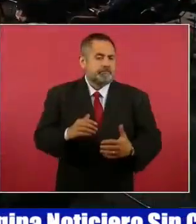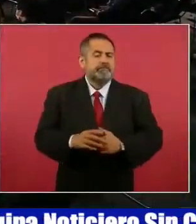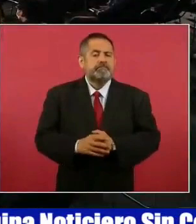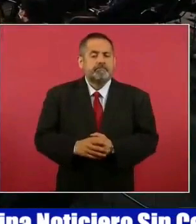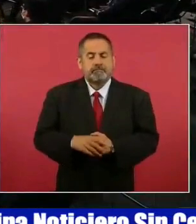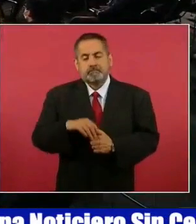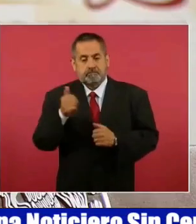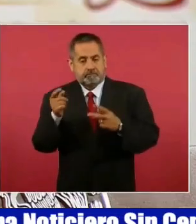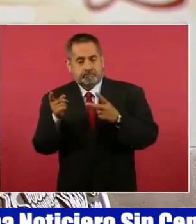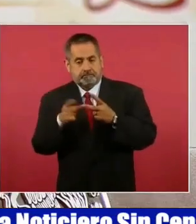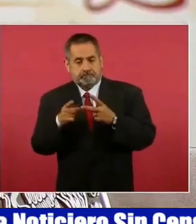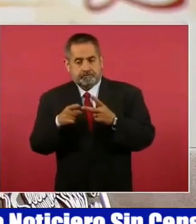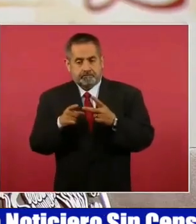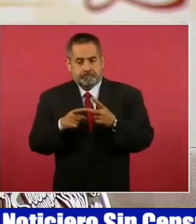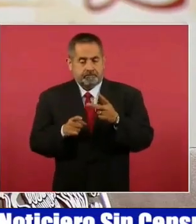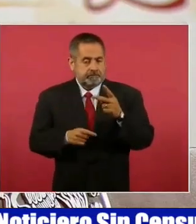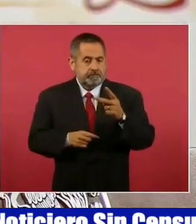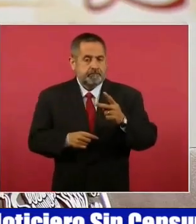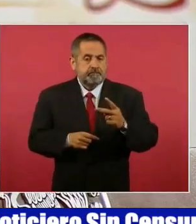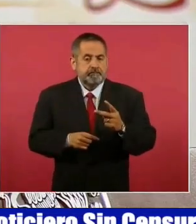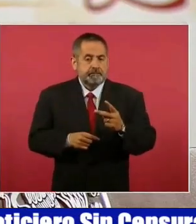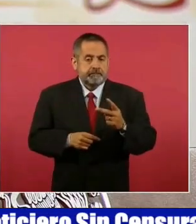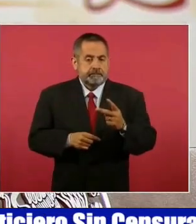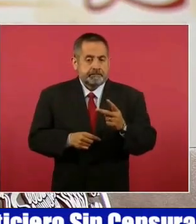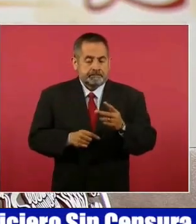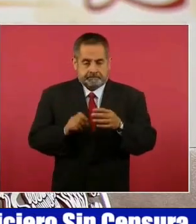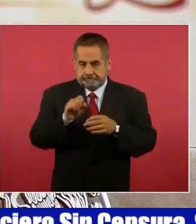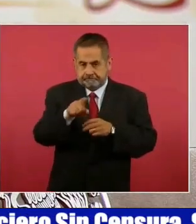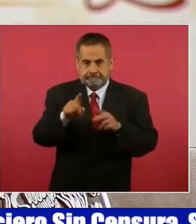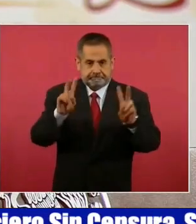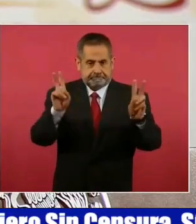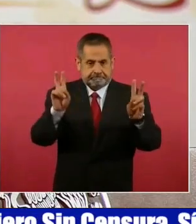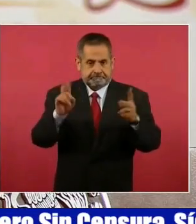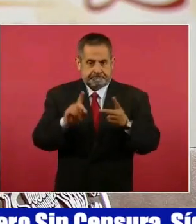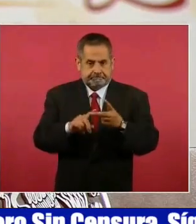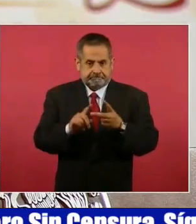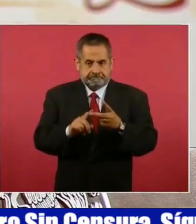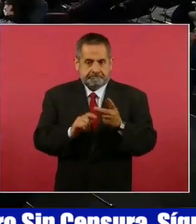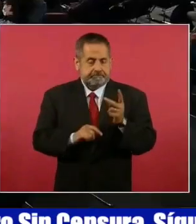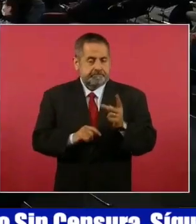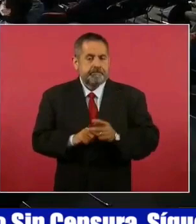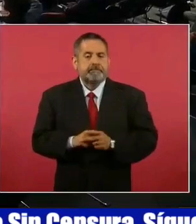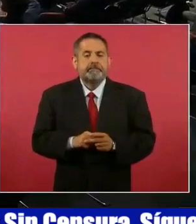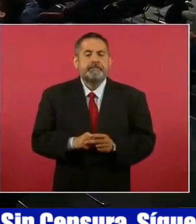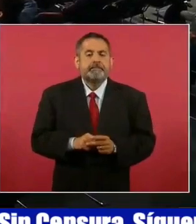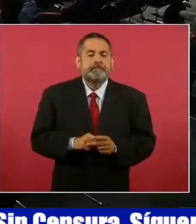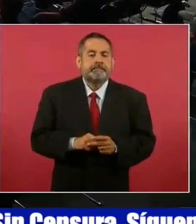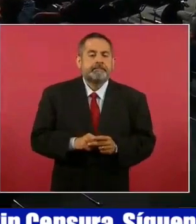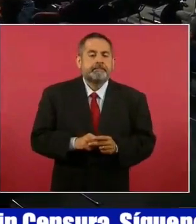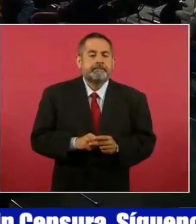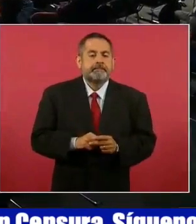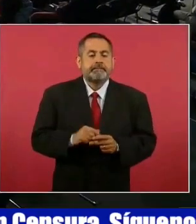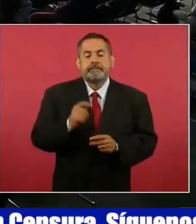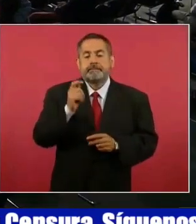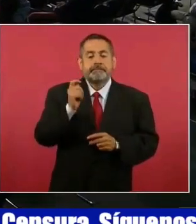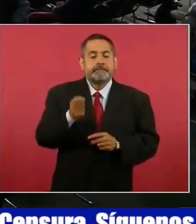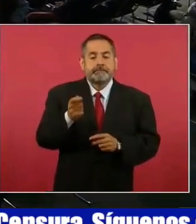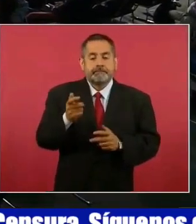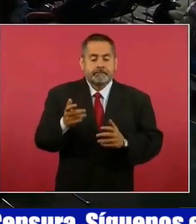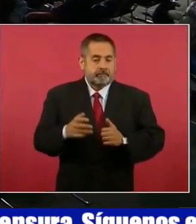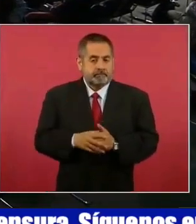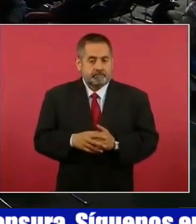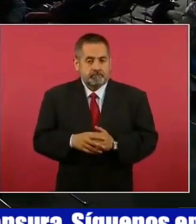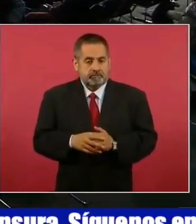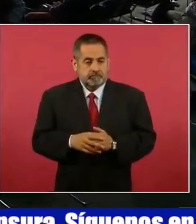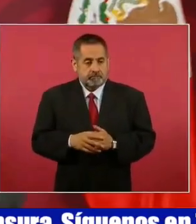estos personajes, Porfirio Muñoz Ledo, a Vicente Fox, que se siguen aferrando al poder y que